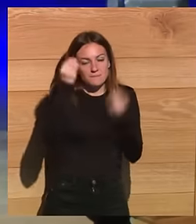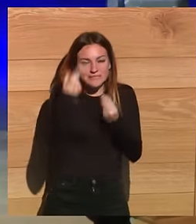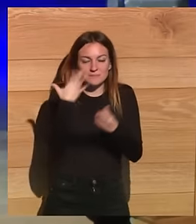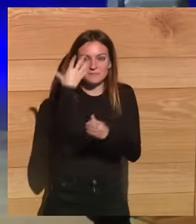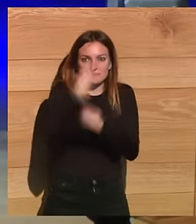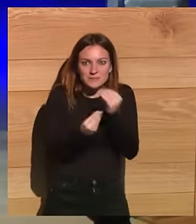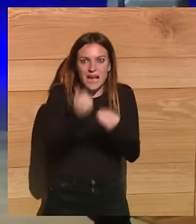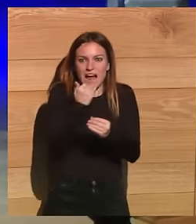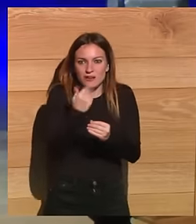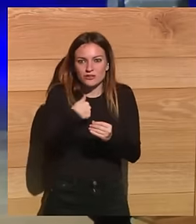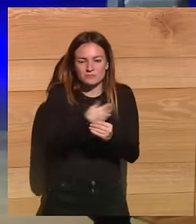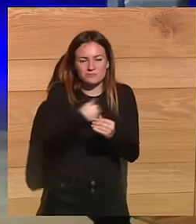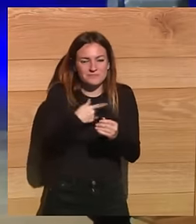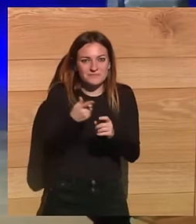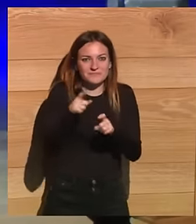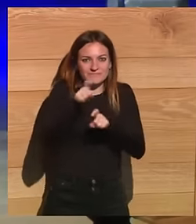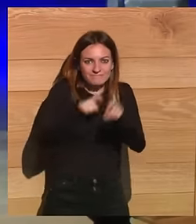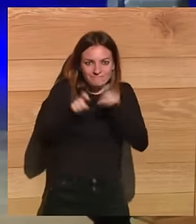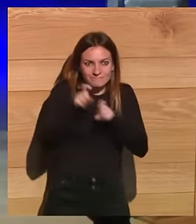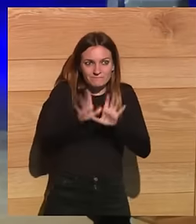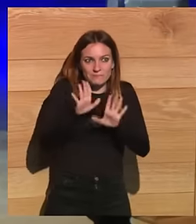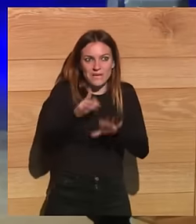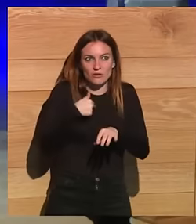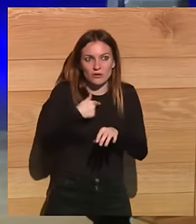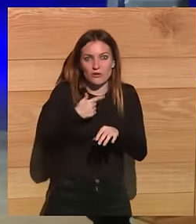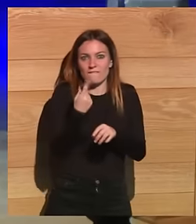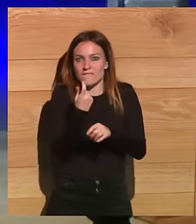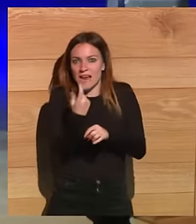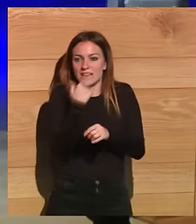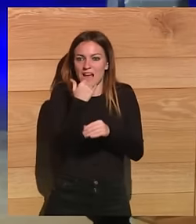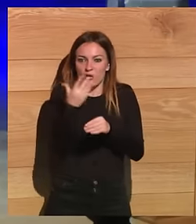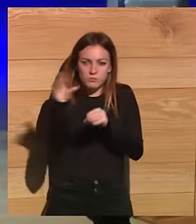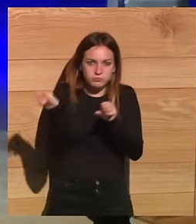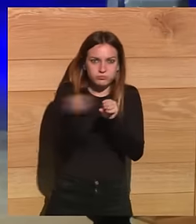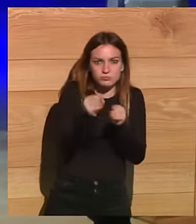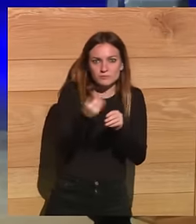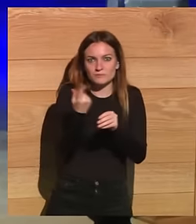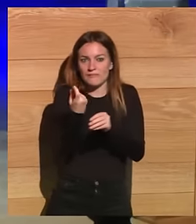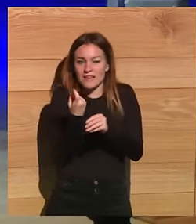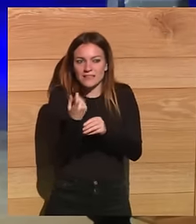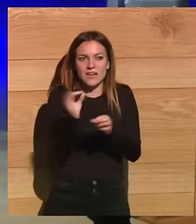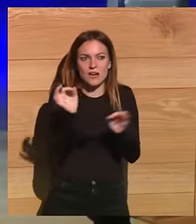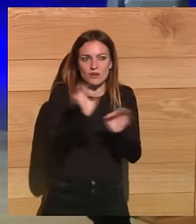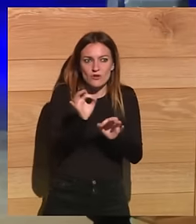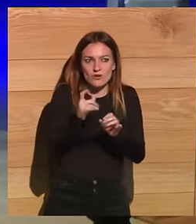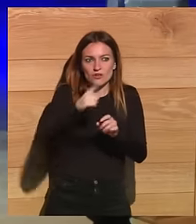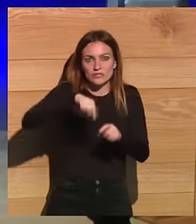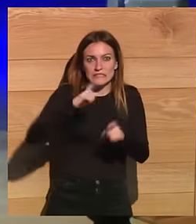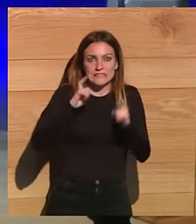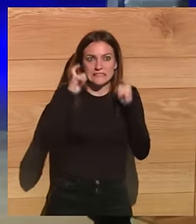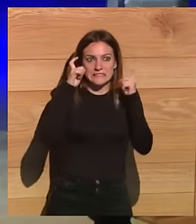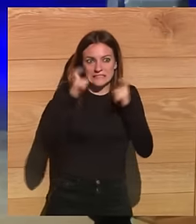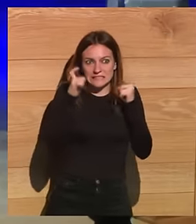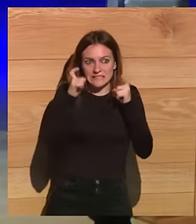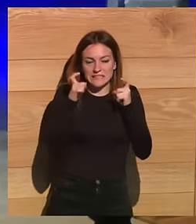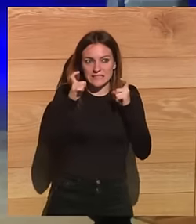tenía que haber dado, no lo había puesto el adjunto, y intentamos